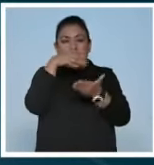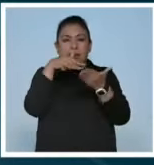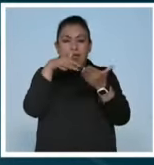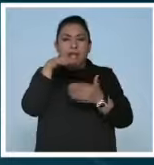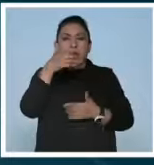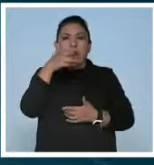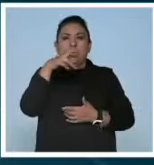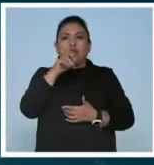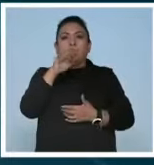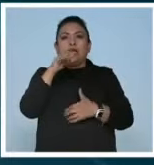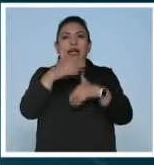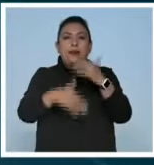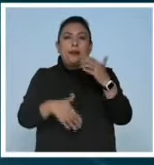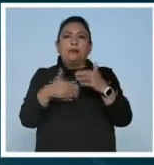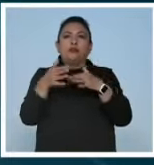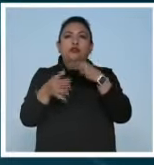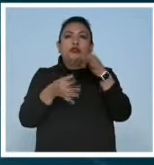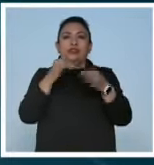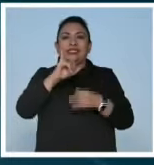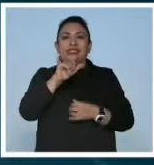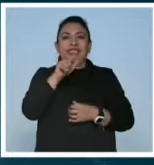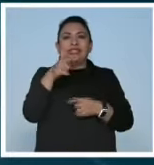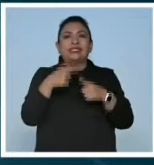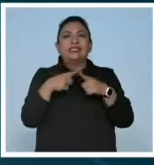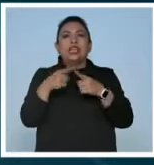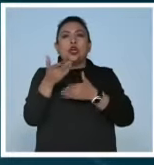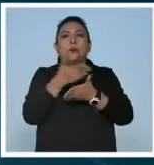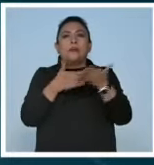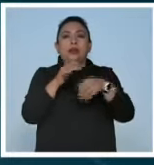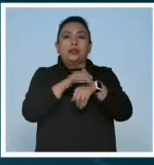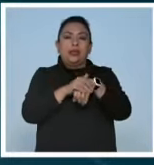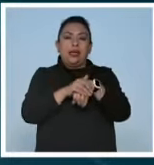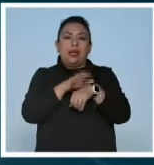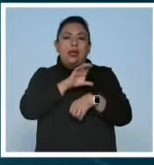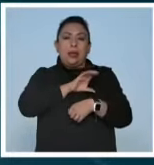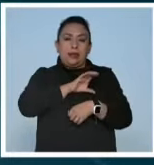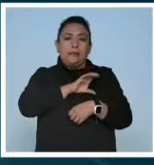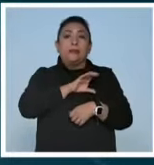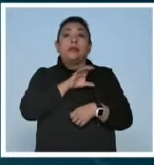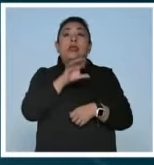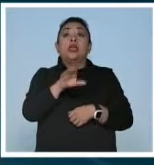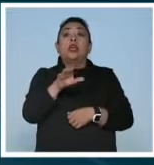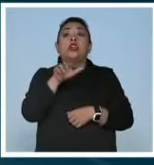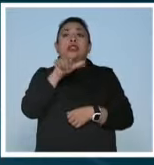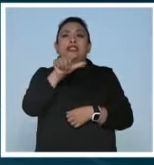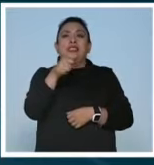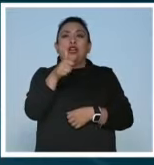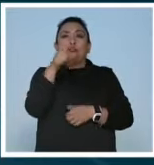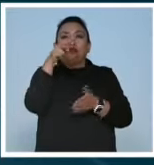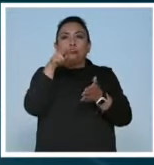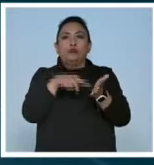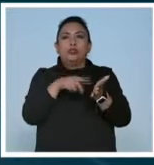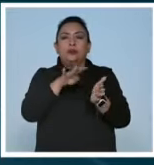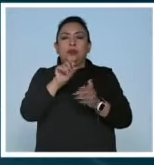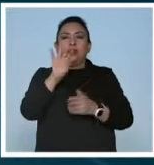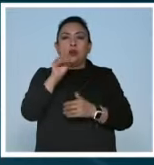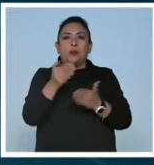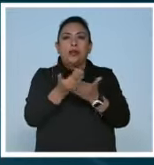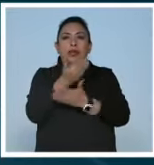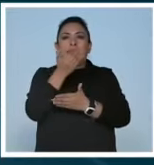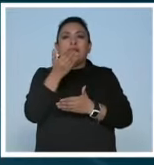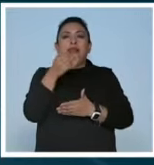a Margo Glantz. Y nos despedimos con una nota de jazz que nos comparte el buen querido amigo Pablo Prieto. Un 16 de agosto de 1929 nace en Nueva Jersey